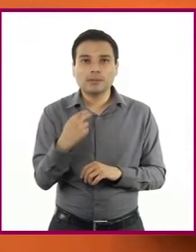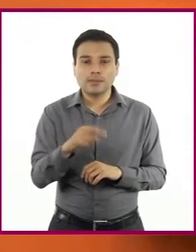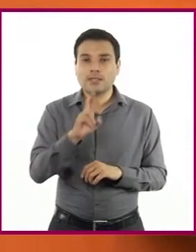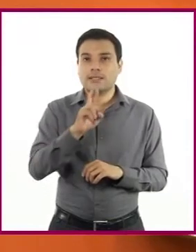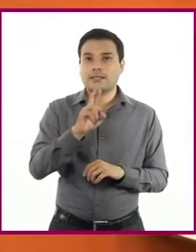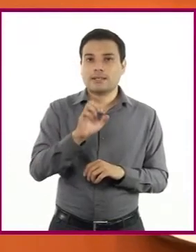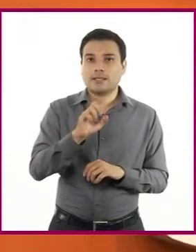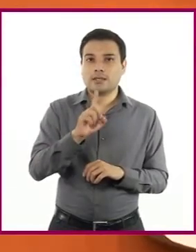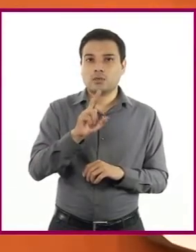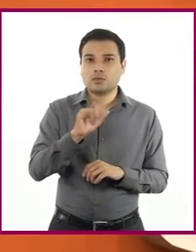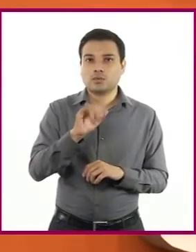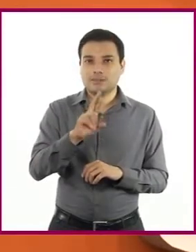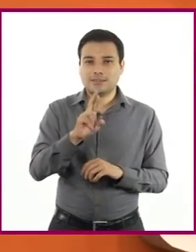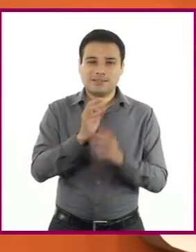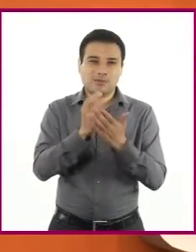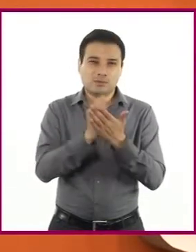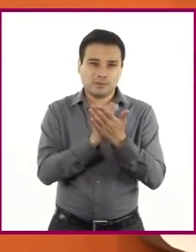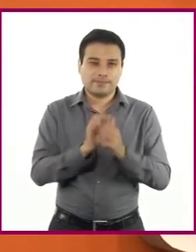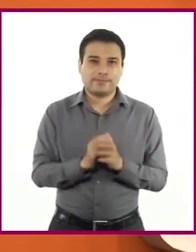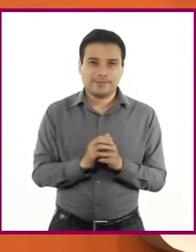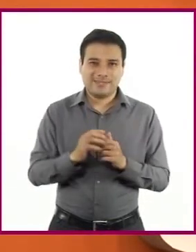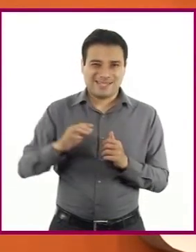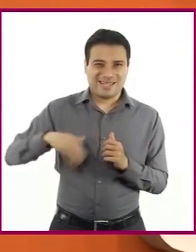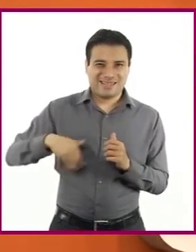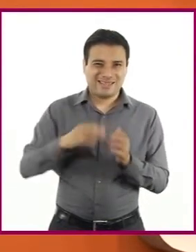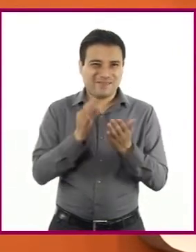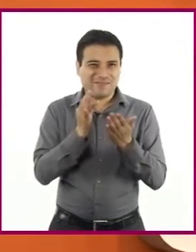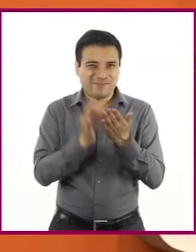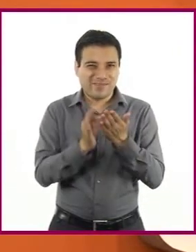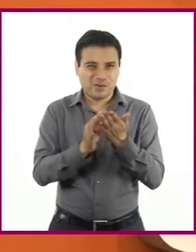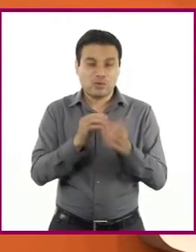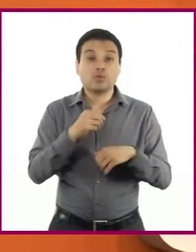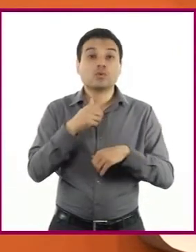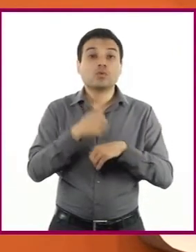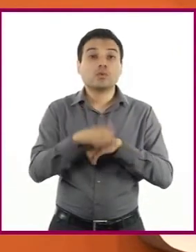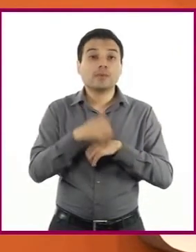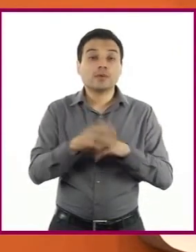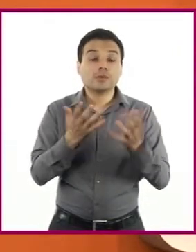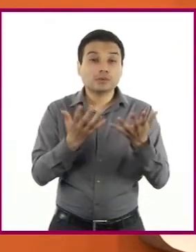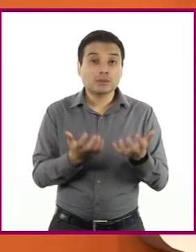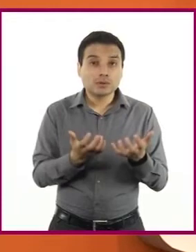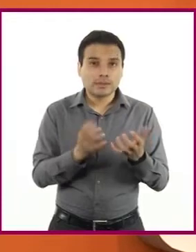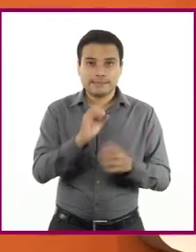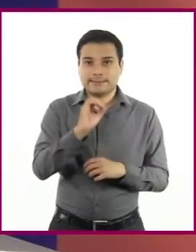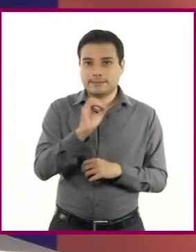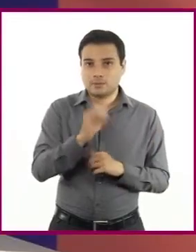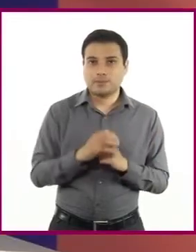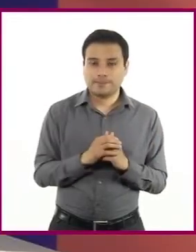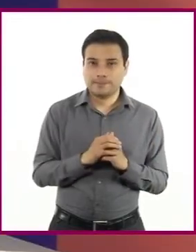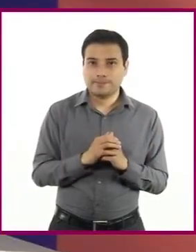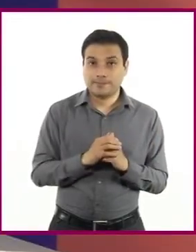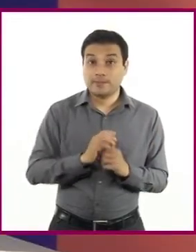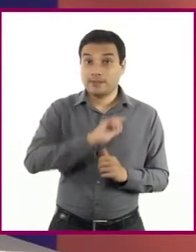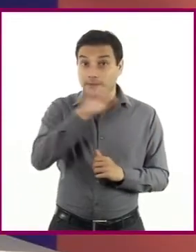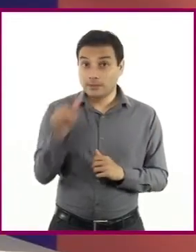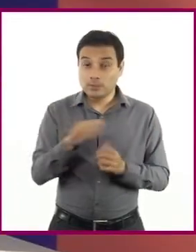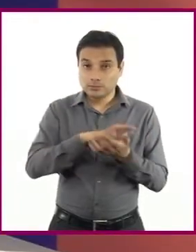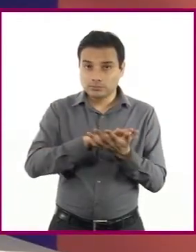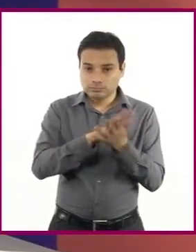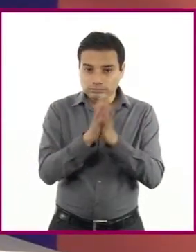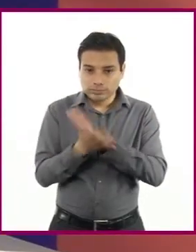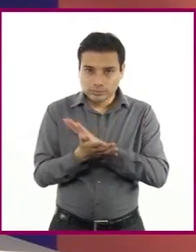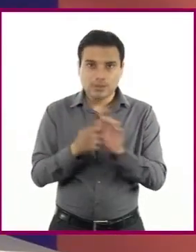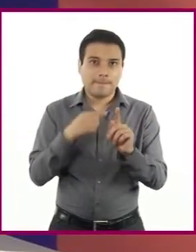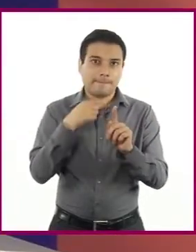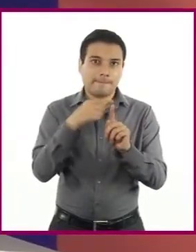reducido. En el ejemplo del hierro, inicialmente su número de oxidación era de 0 y pasó a más